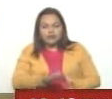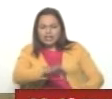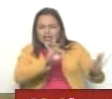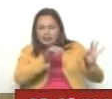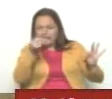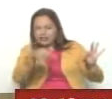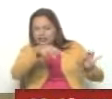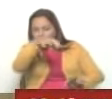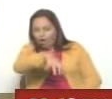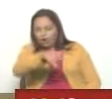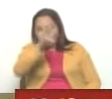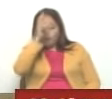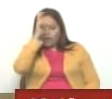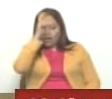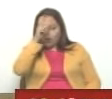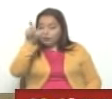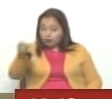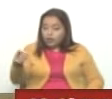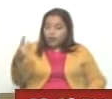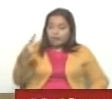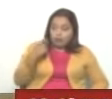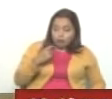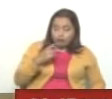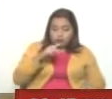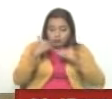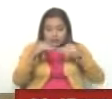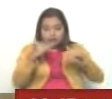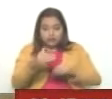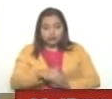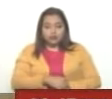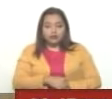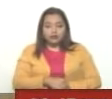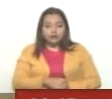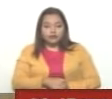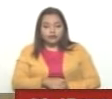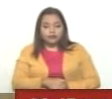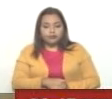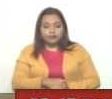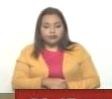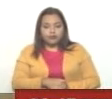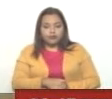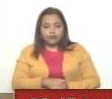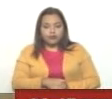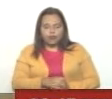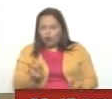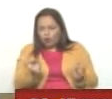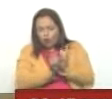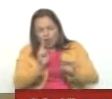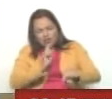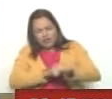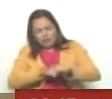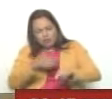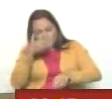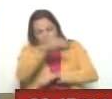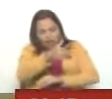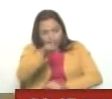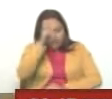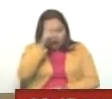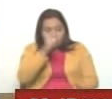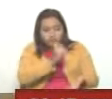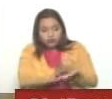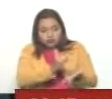para la usuaria que te escribió. Recientemente volvimos de una gira que hicimos hacia esa zona. Okay. Ya